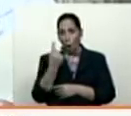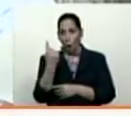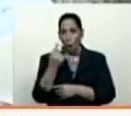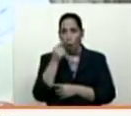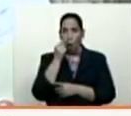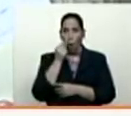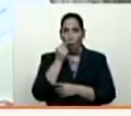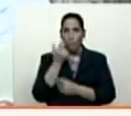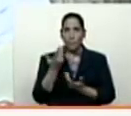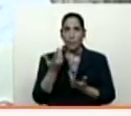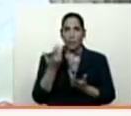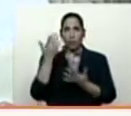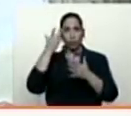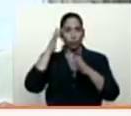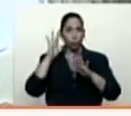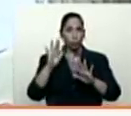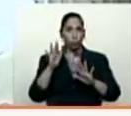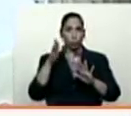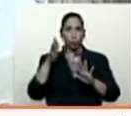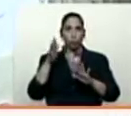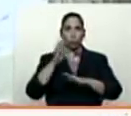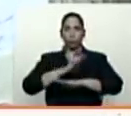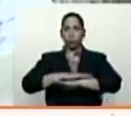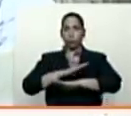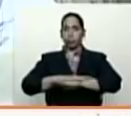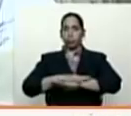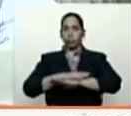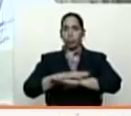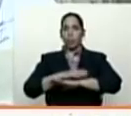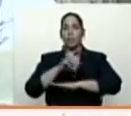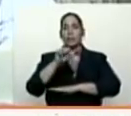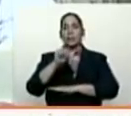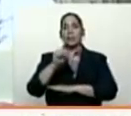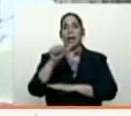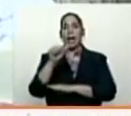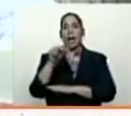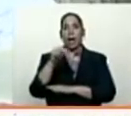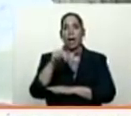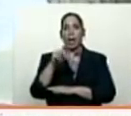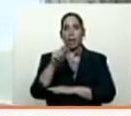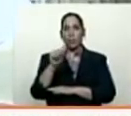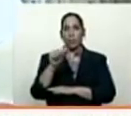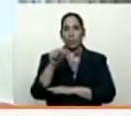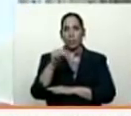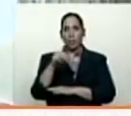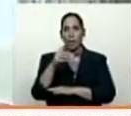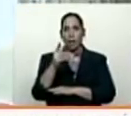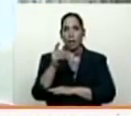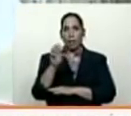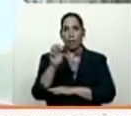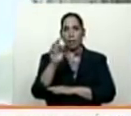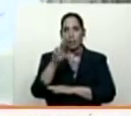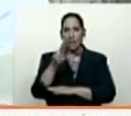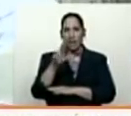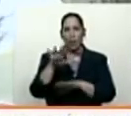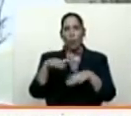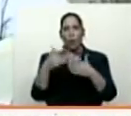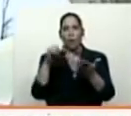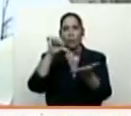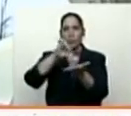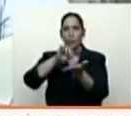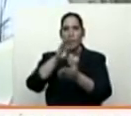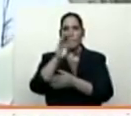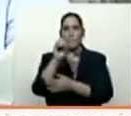sobre la supuesta conducta de Santander en Boyacá. A Bolívar trataron de